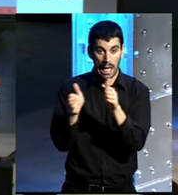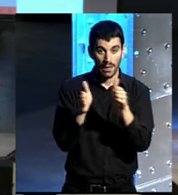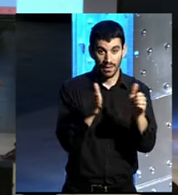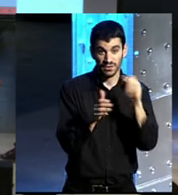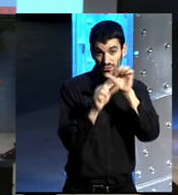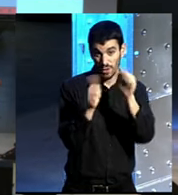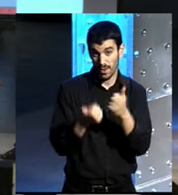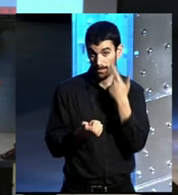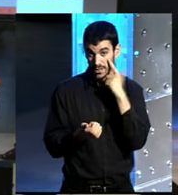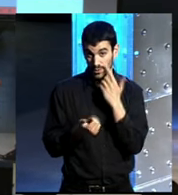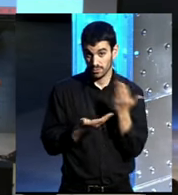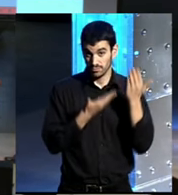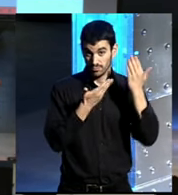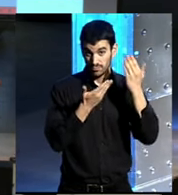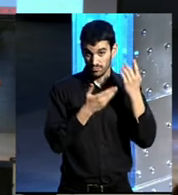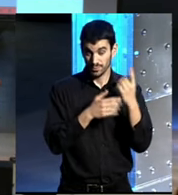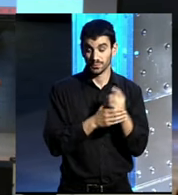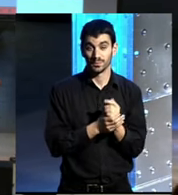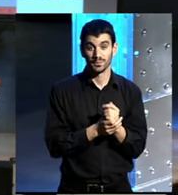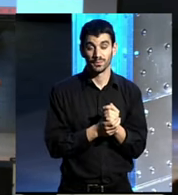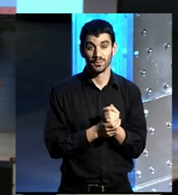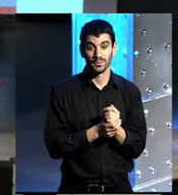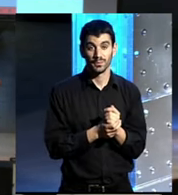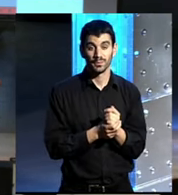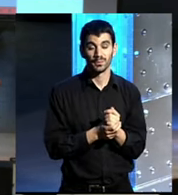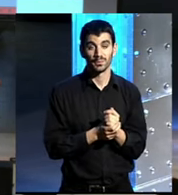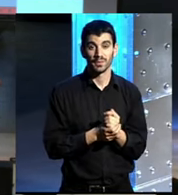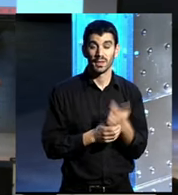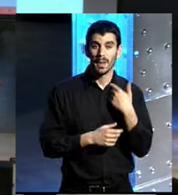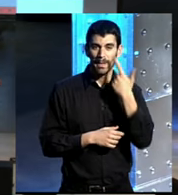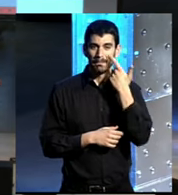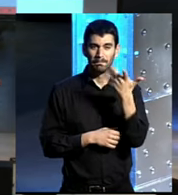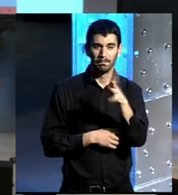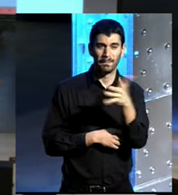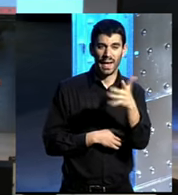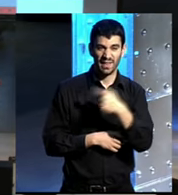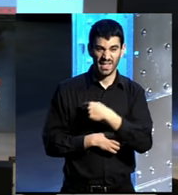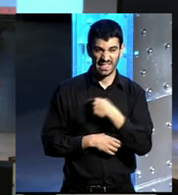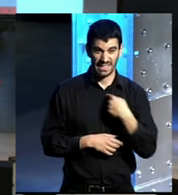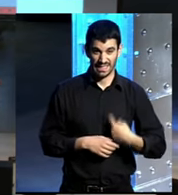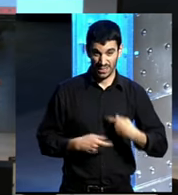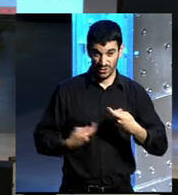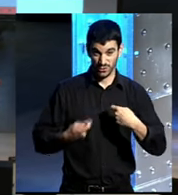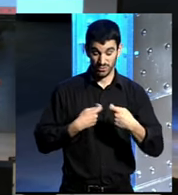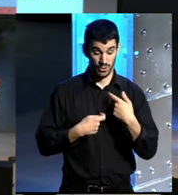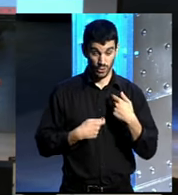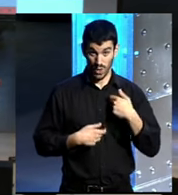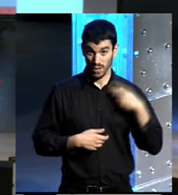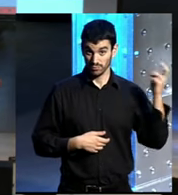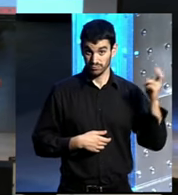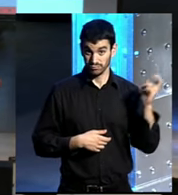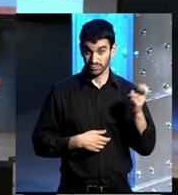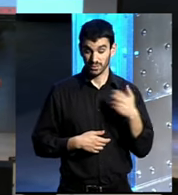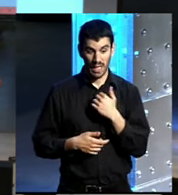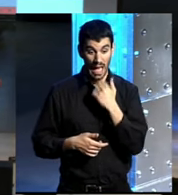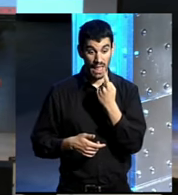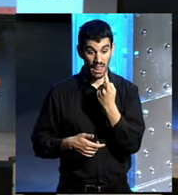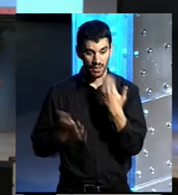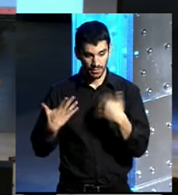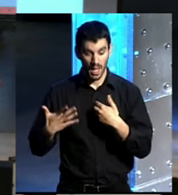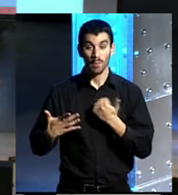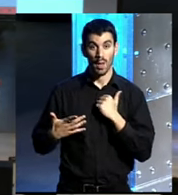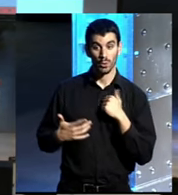más o menos, son parecidos a los chinos. Viniendo para aquí he entrado en un chino a comprar una cosa que me faltaba y he pensado,